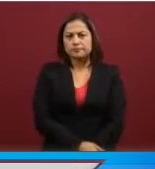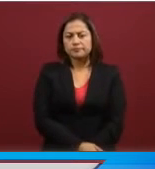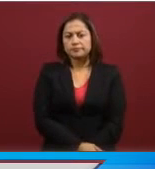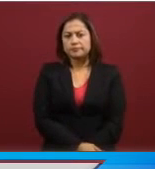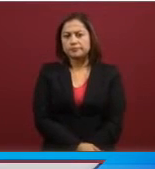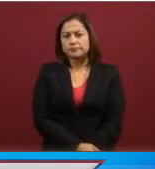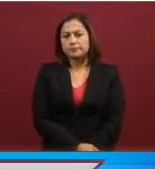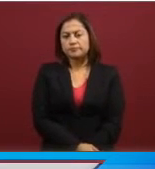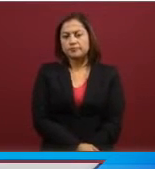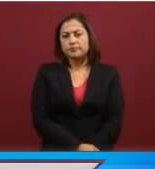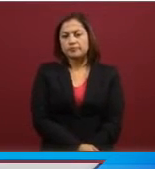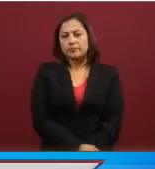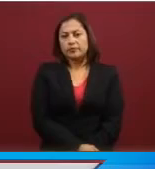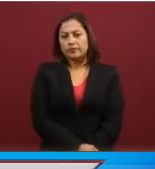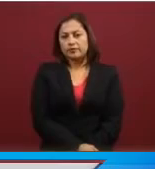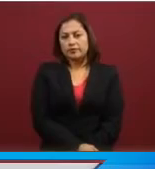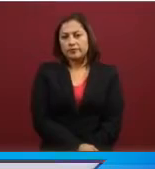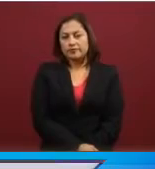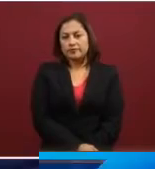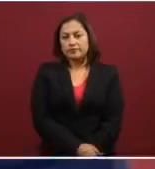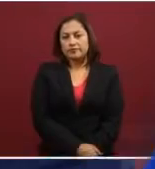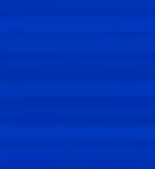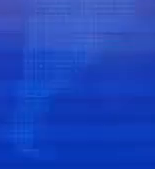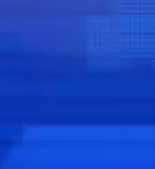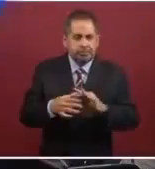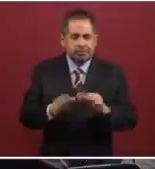los avances del gobierno de la Cuarta Transformación.